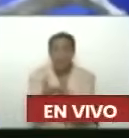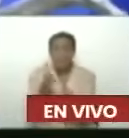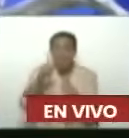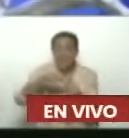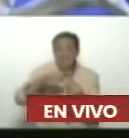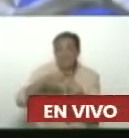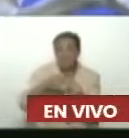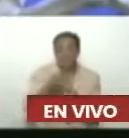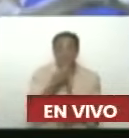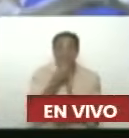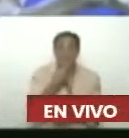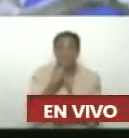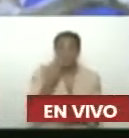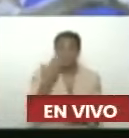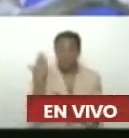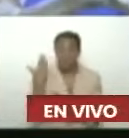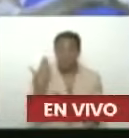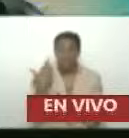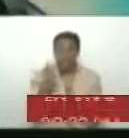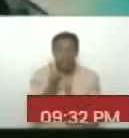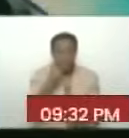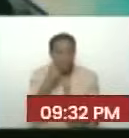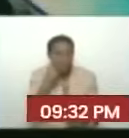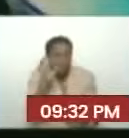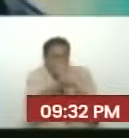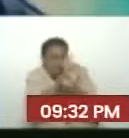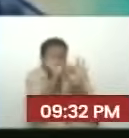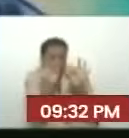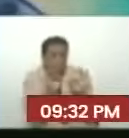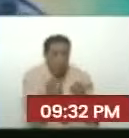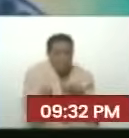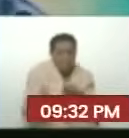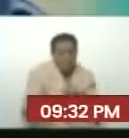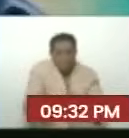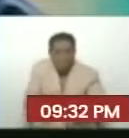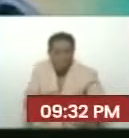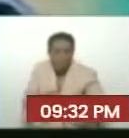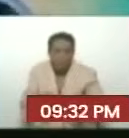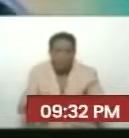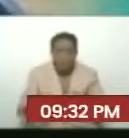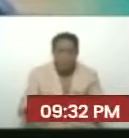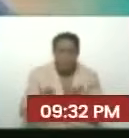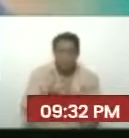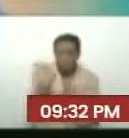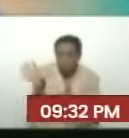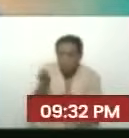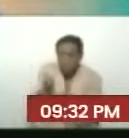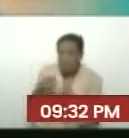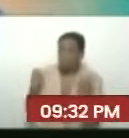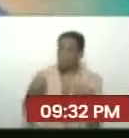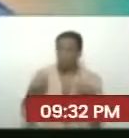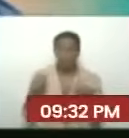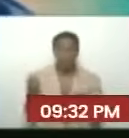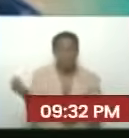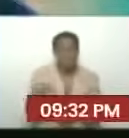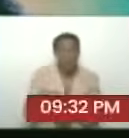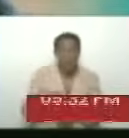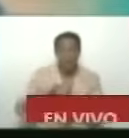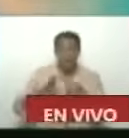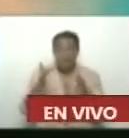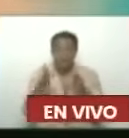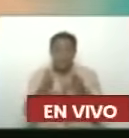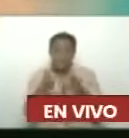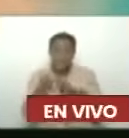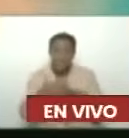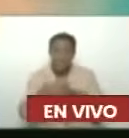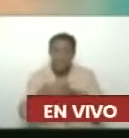esculturas... Salió muy bien. Se tiene que captar muy bien lo que es el movimiento. Correcto. Eso es lo que últimamente he practicado más, el movimiento, las